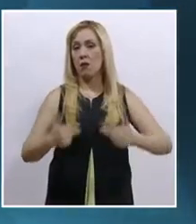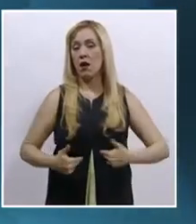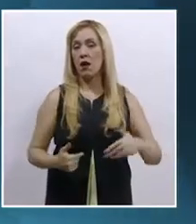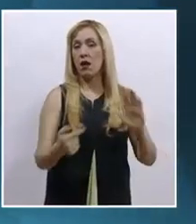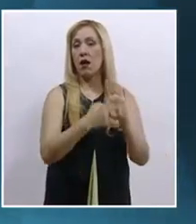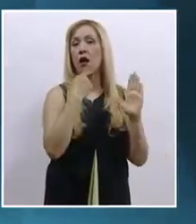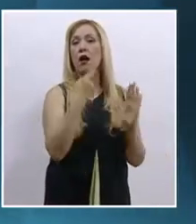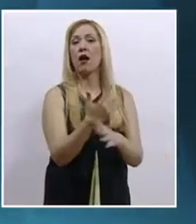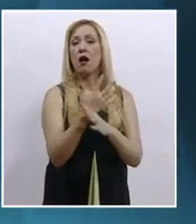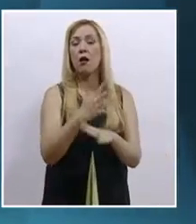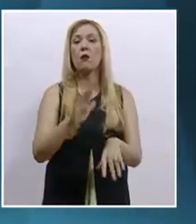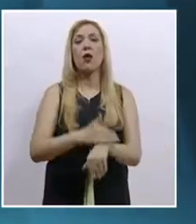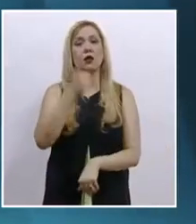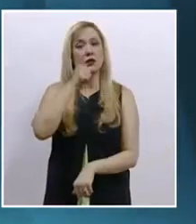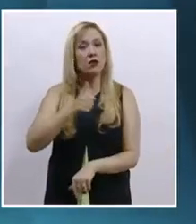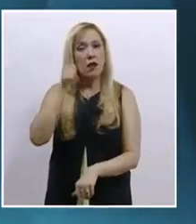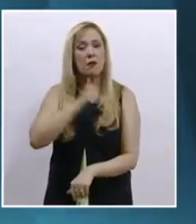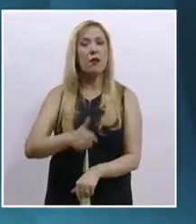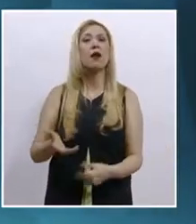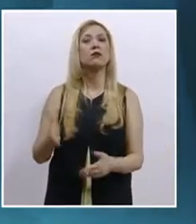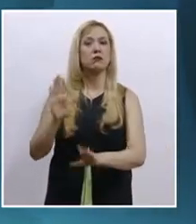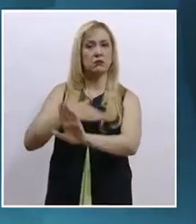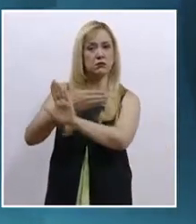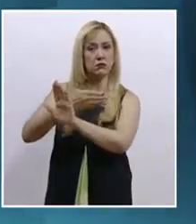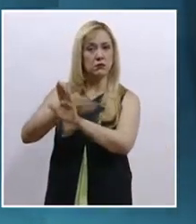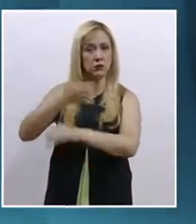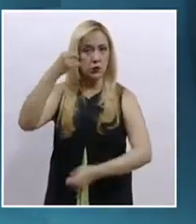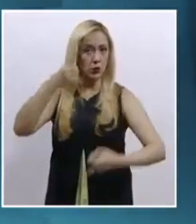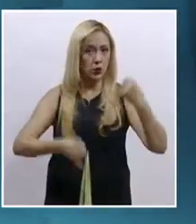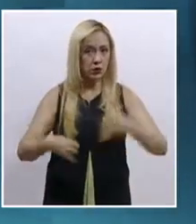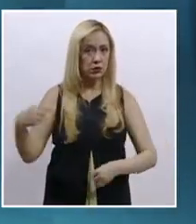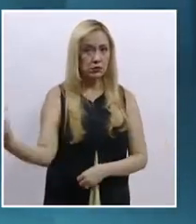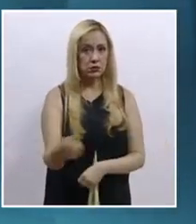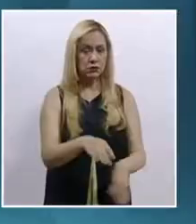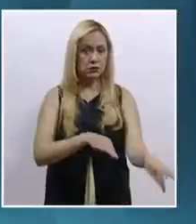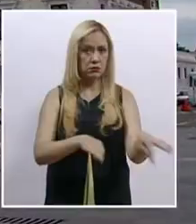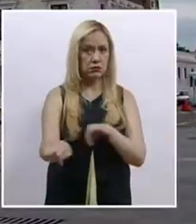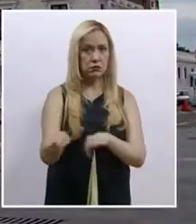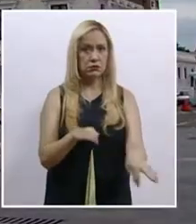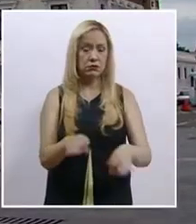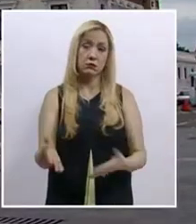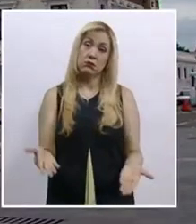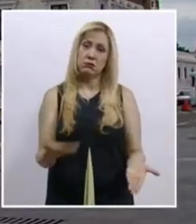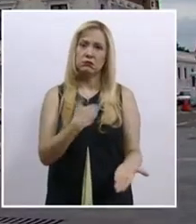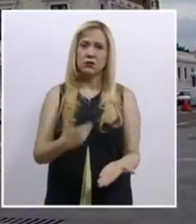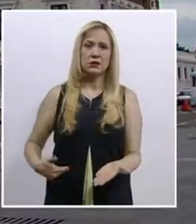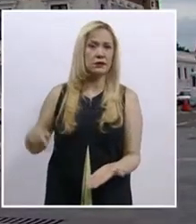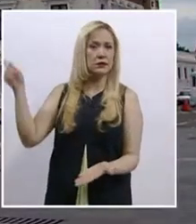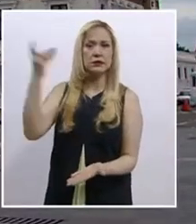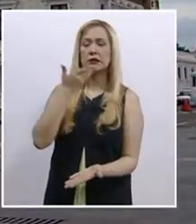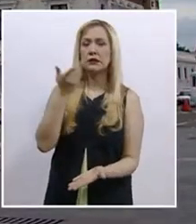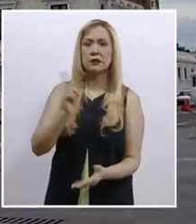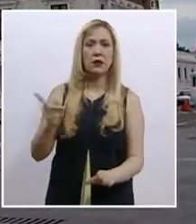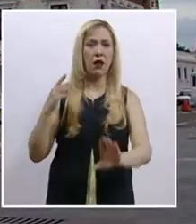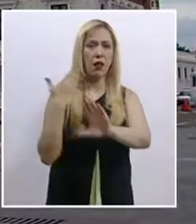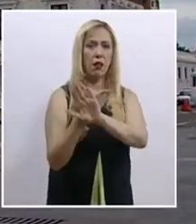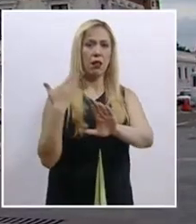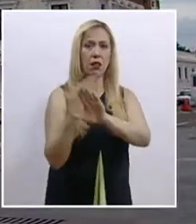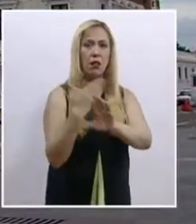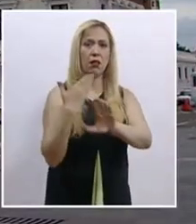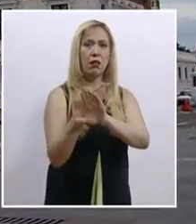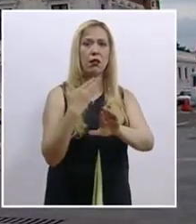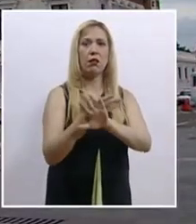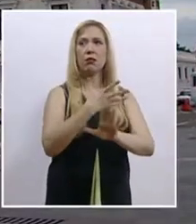contexto estigmatizante en contra de las personas impartidoras de justicia desde la Presidencia de la República, que ha sido replicado a nivel